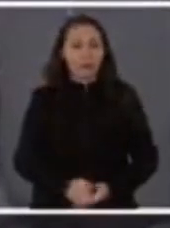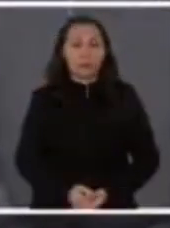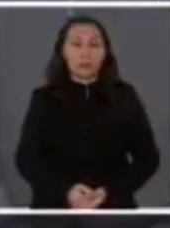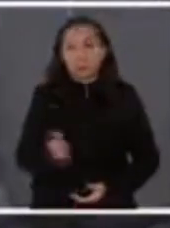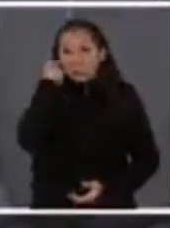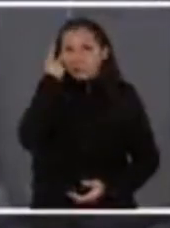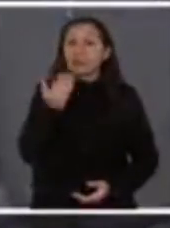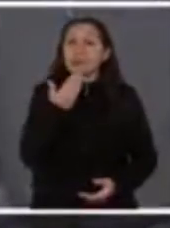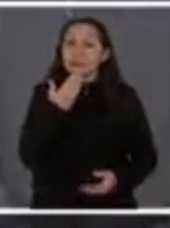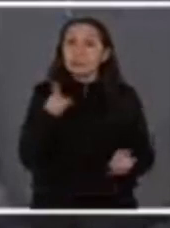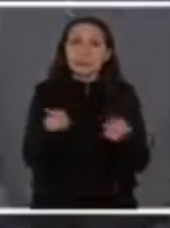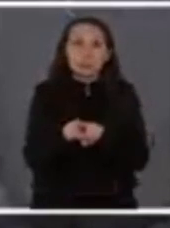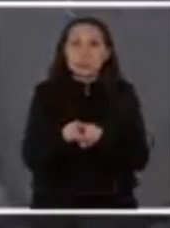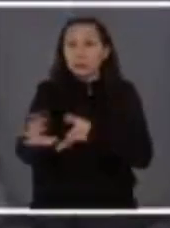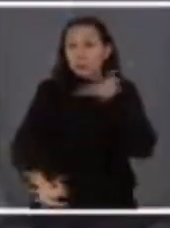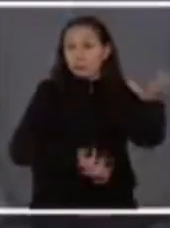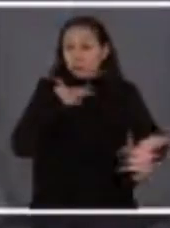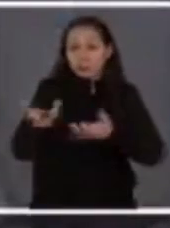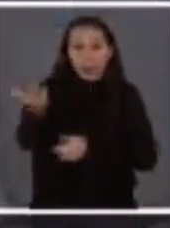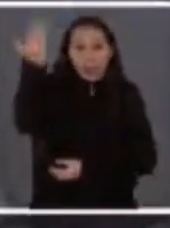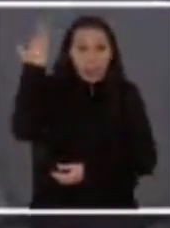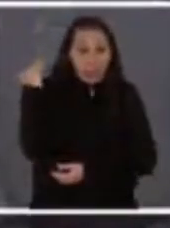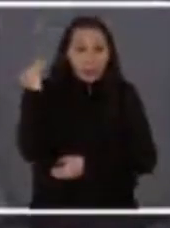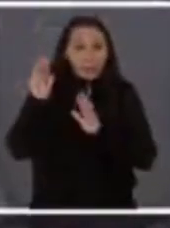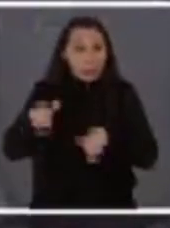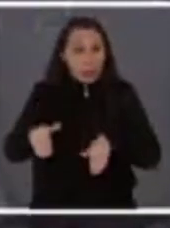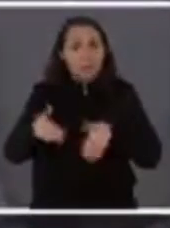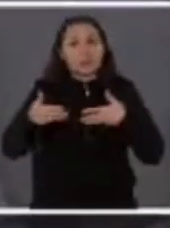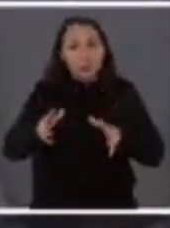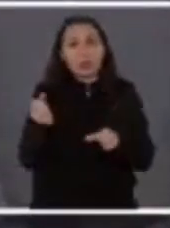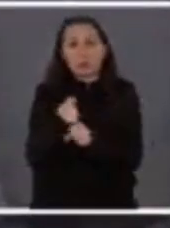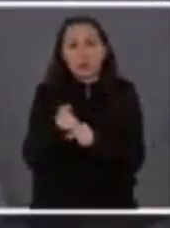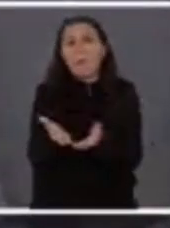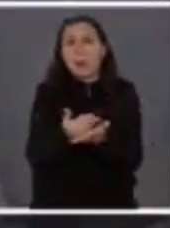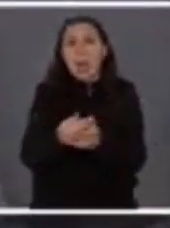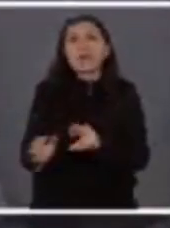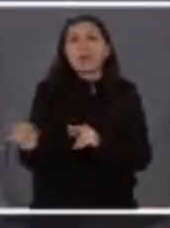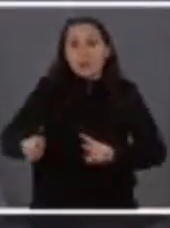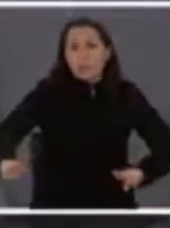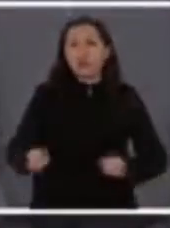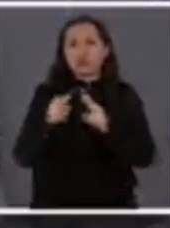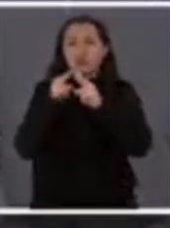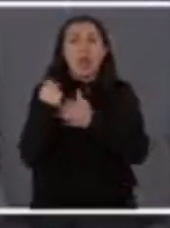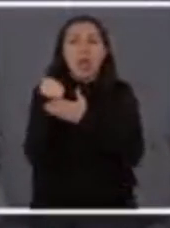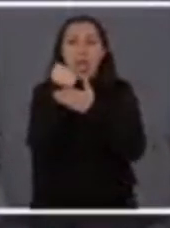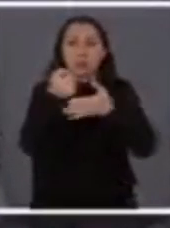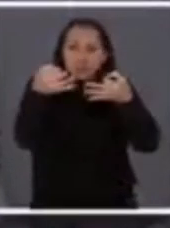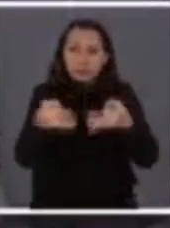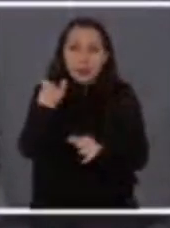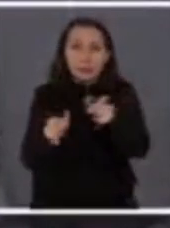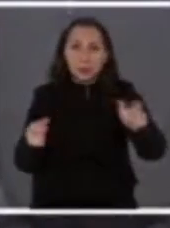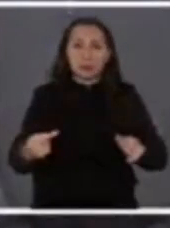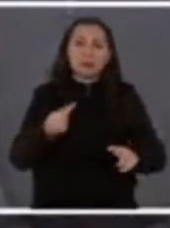Y sepan también que, tal como lo hicimos con los incendios, también ya, desde ya estamos trabajando en un plan de reconstrucción que nos permita llegar con ayuda definitiva a las